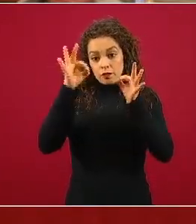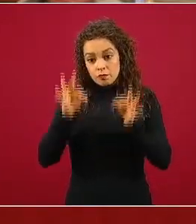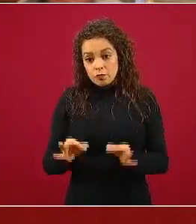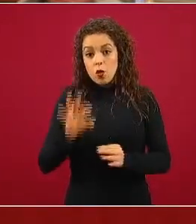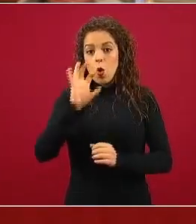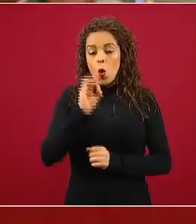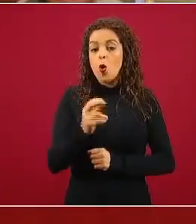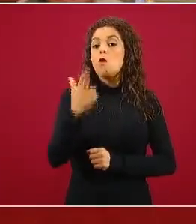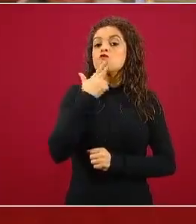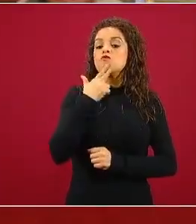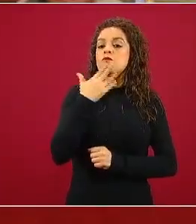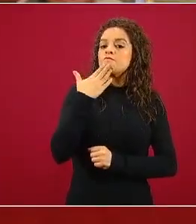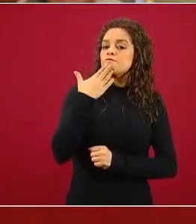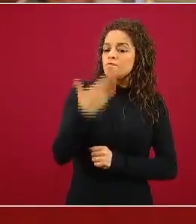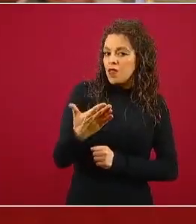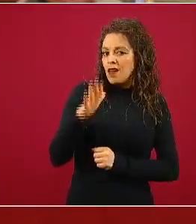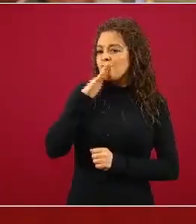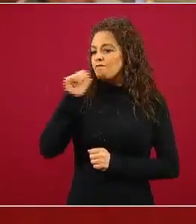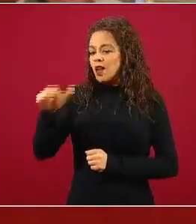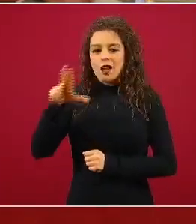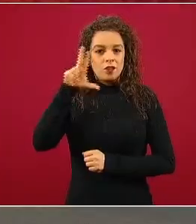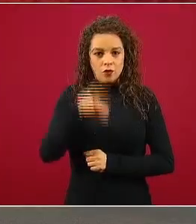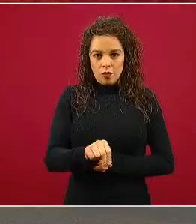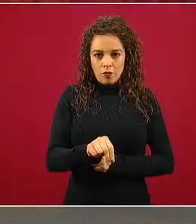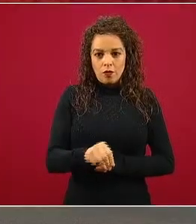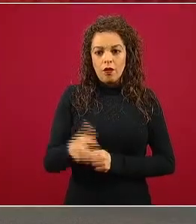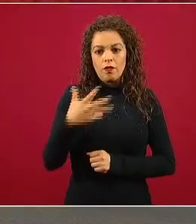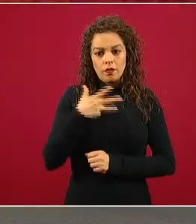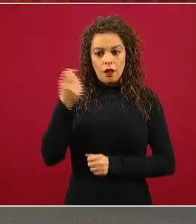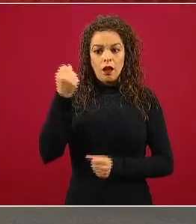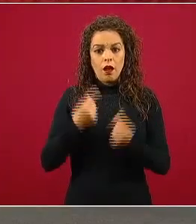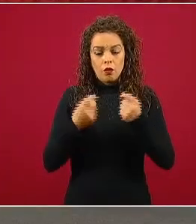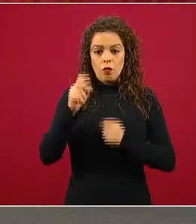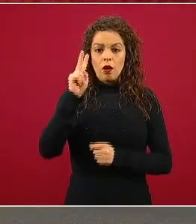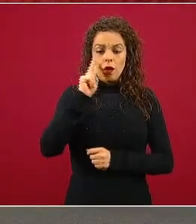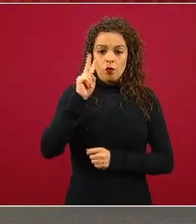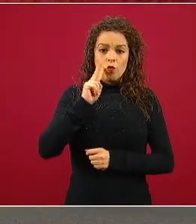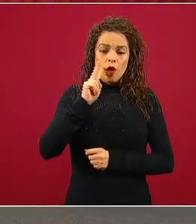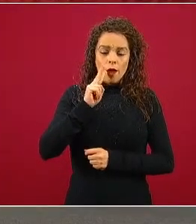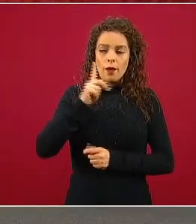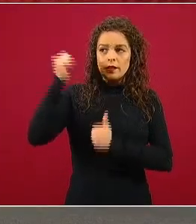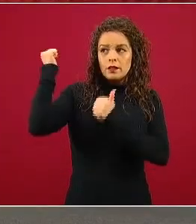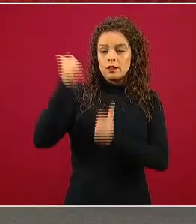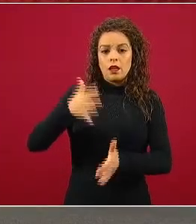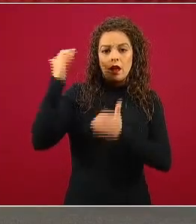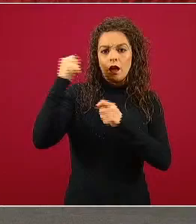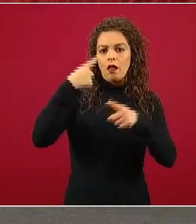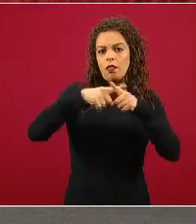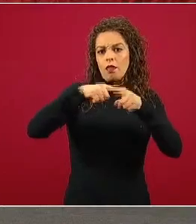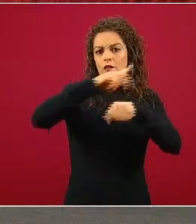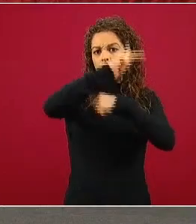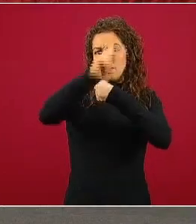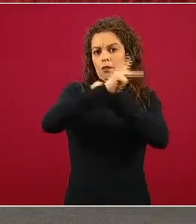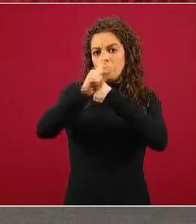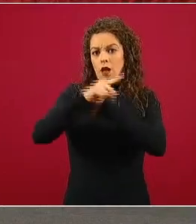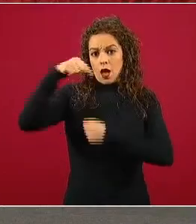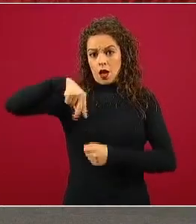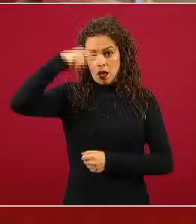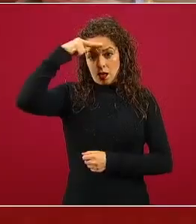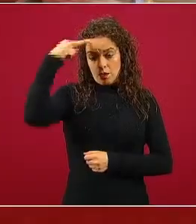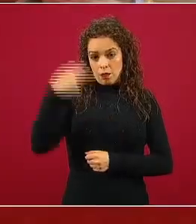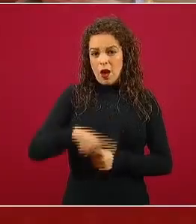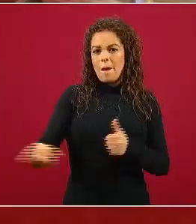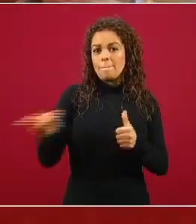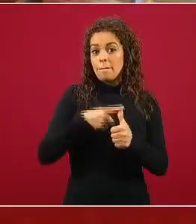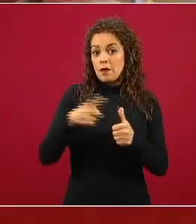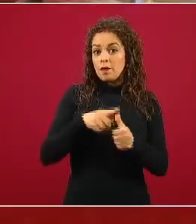ser, aún así hay muchas pruebas que están llegando a México desde diversos países, ¿no? Principalmente de China. No